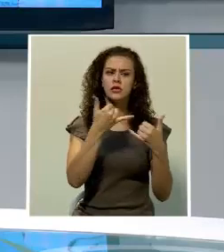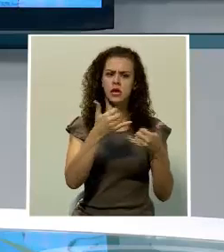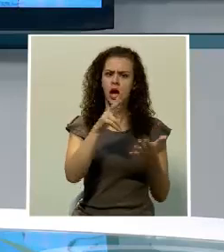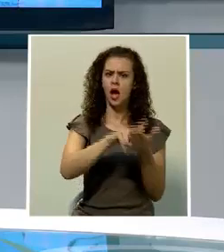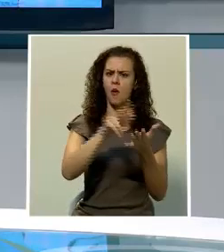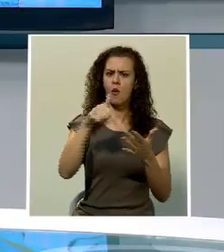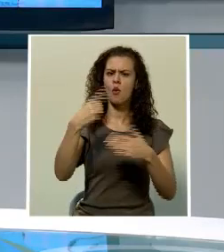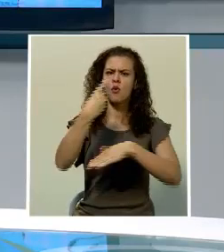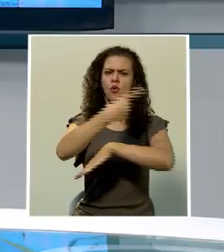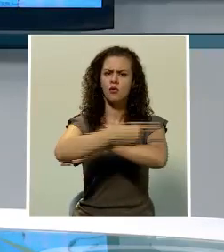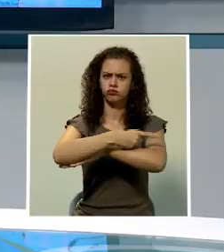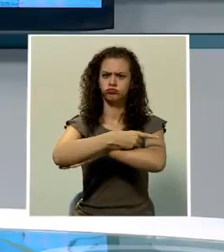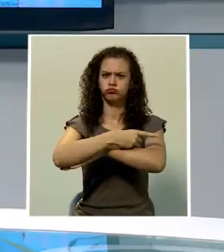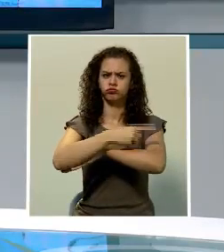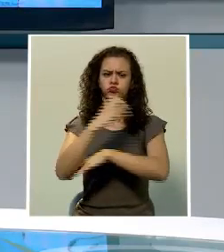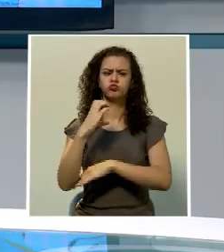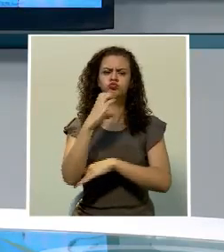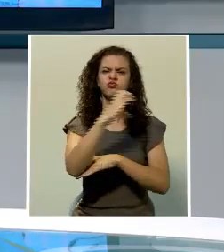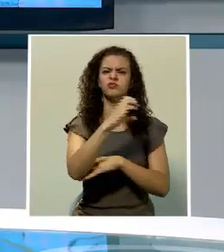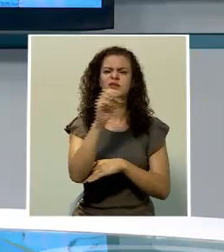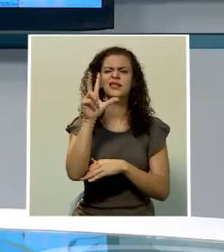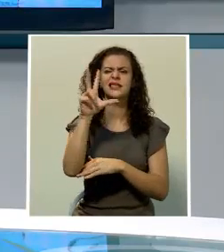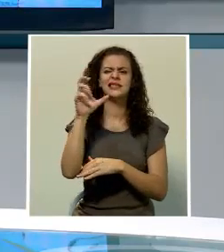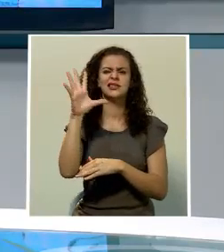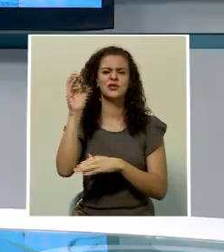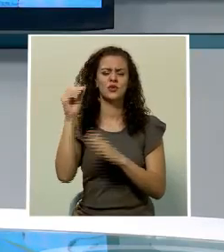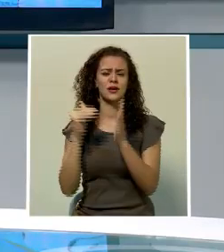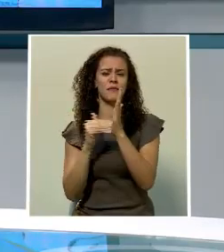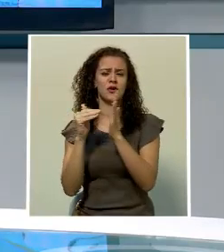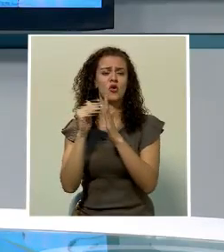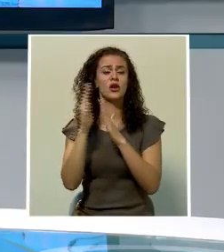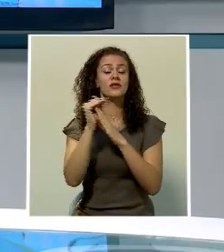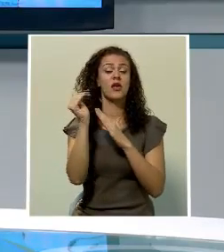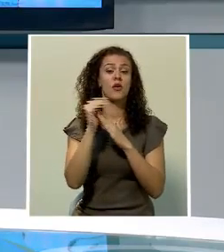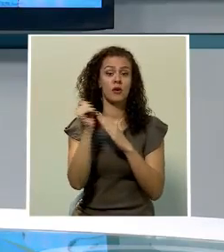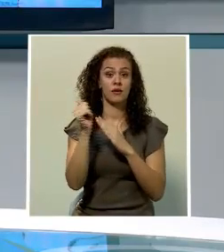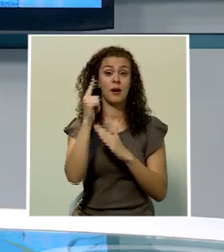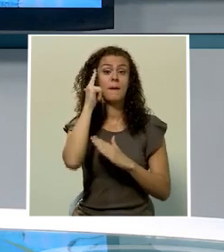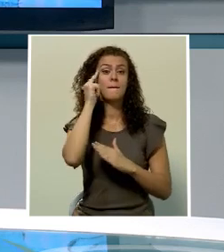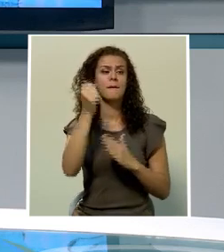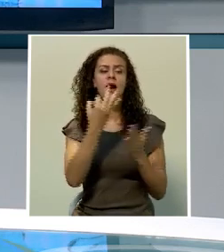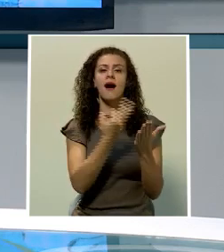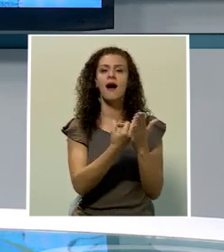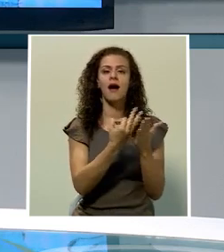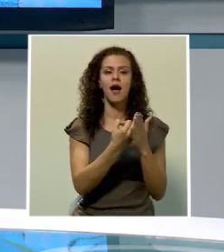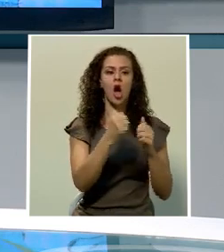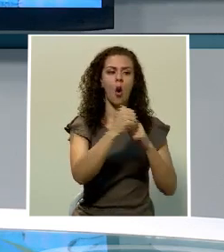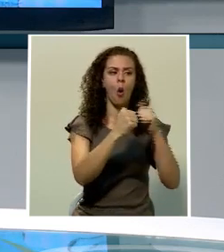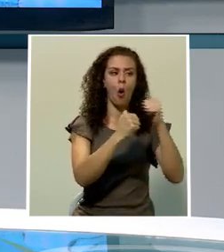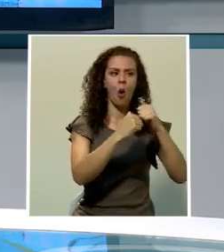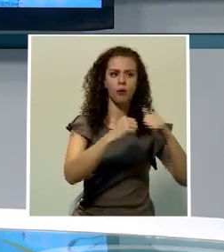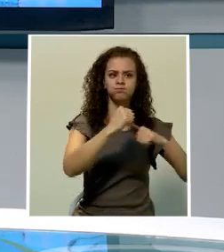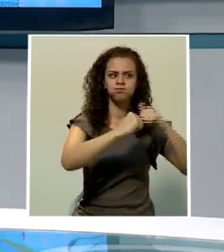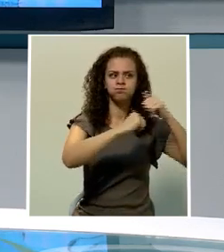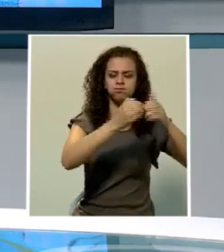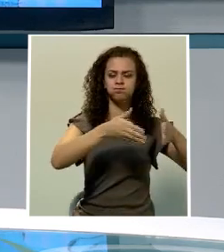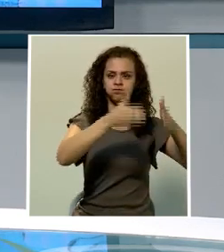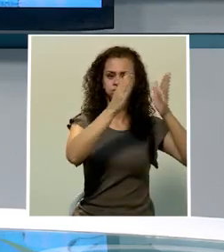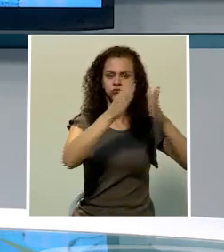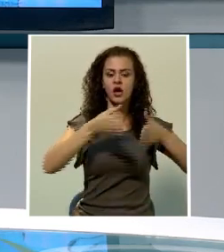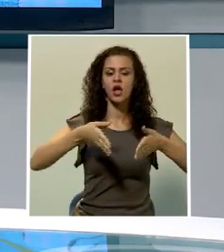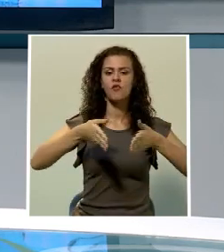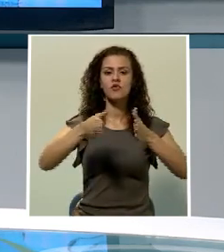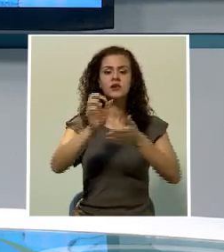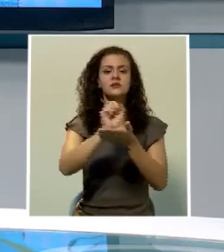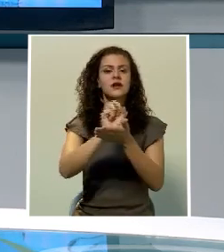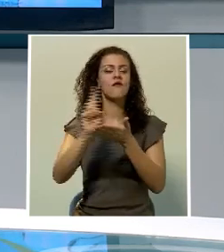Aprobaron hoy un crédito por 350 millones de dólares para financiar obras de infraestructura en las